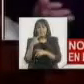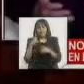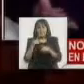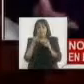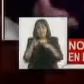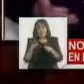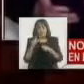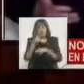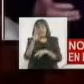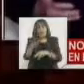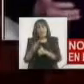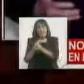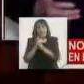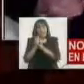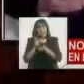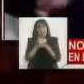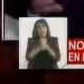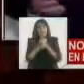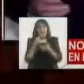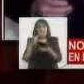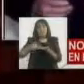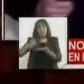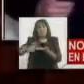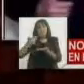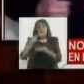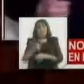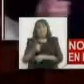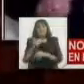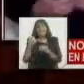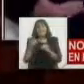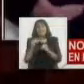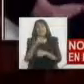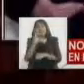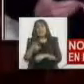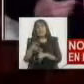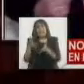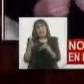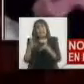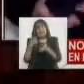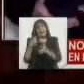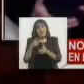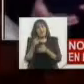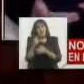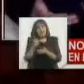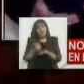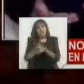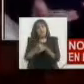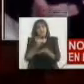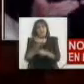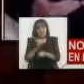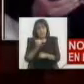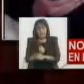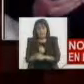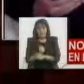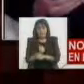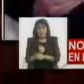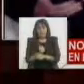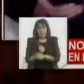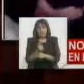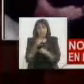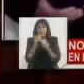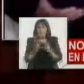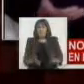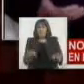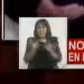a los costarricenses que ayudaran a difundir, que si los costarricenses quieren dar una pequeña ayuda a este trabajo, una